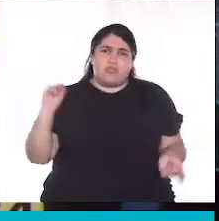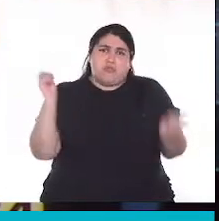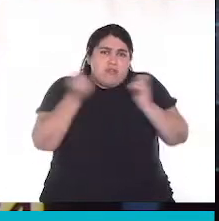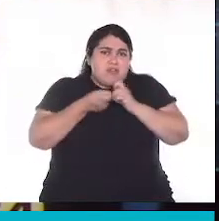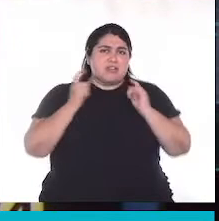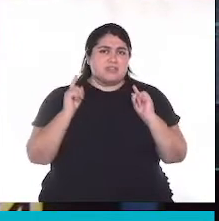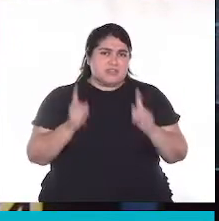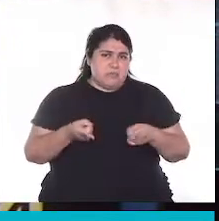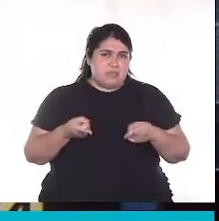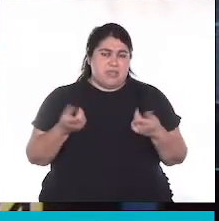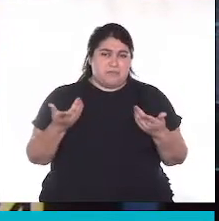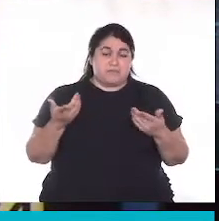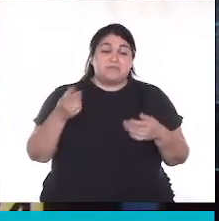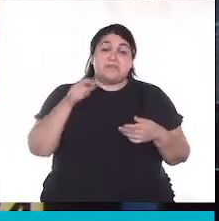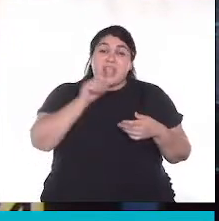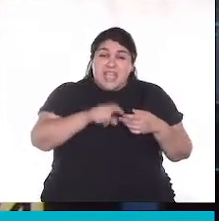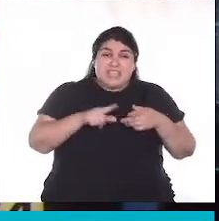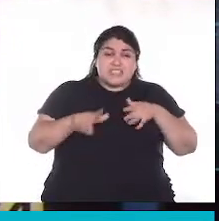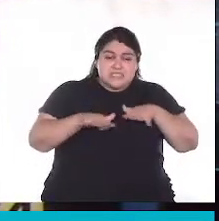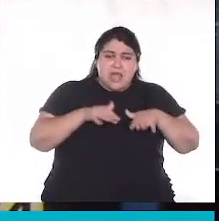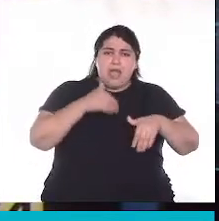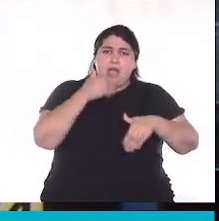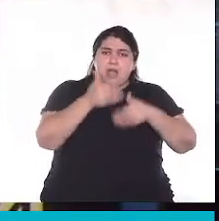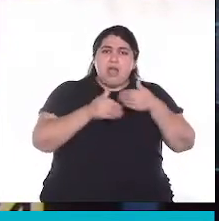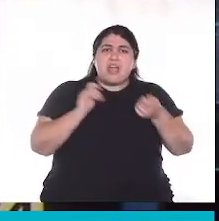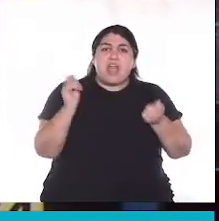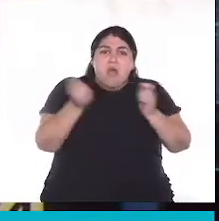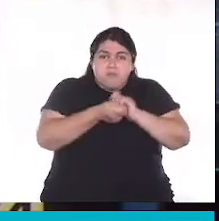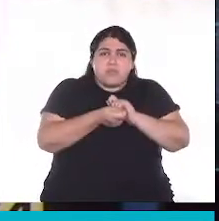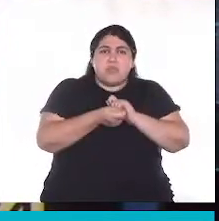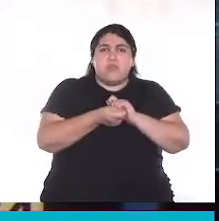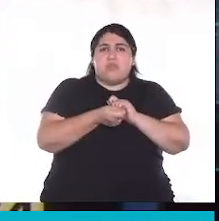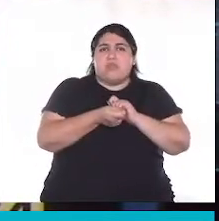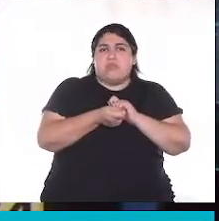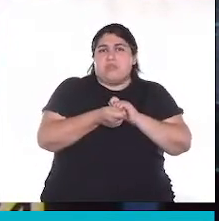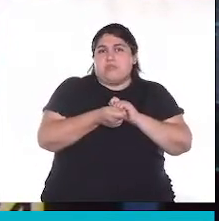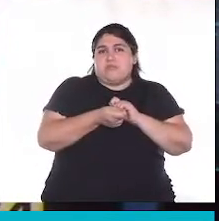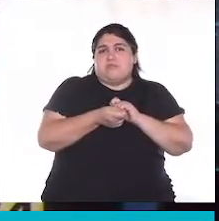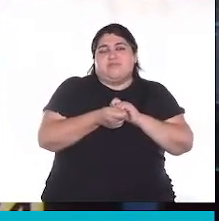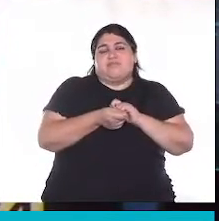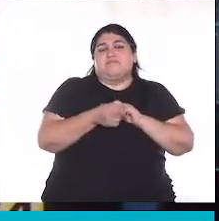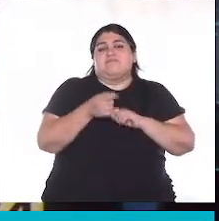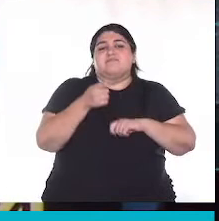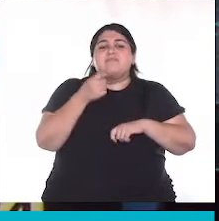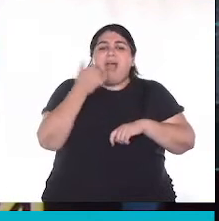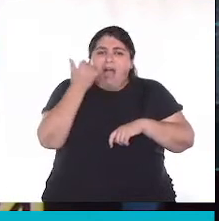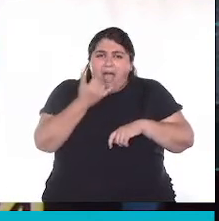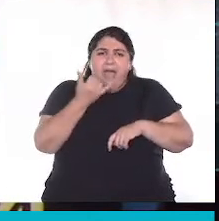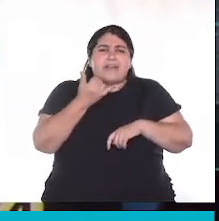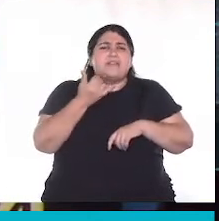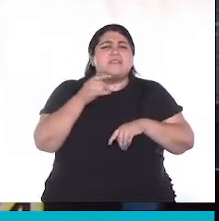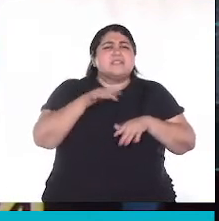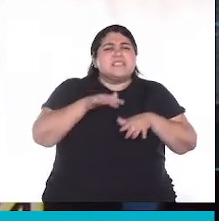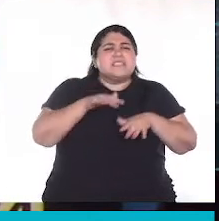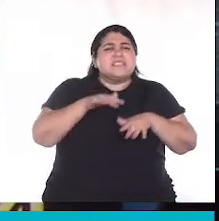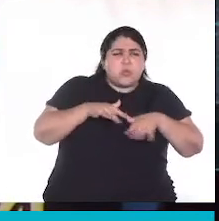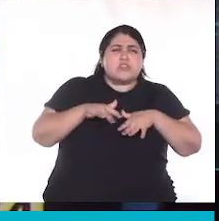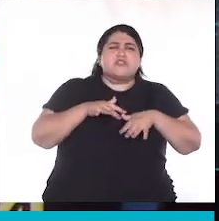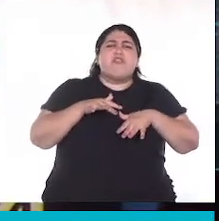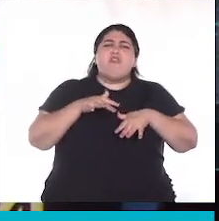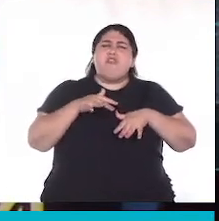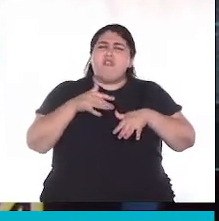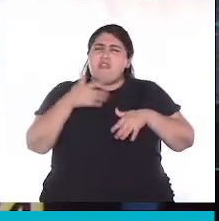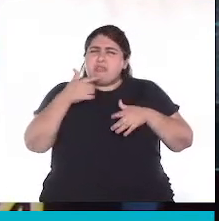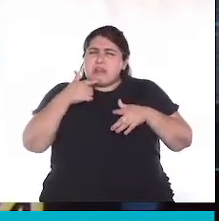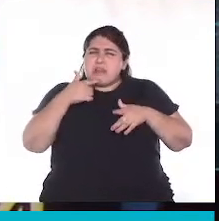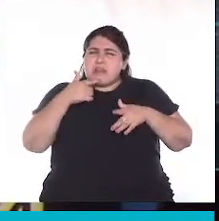estos cambios también resaltan que hay muchas cuestiones que son mitos que también los echan por tierra.